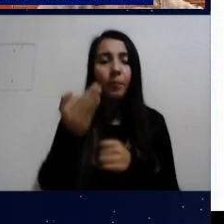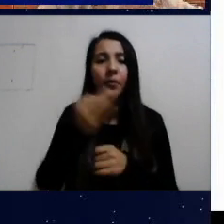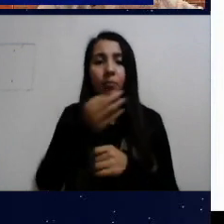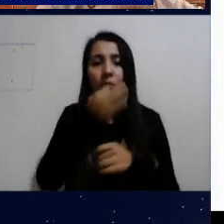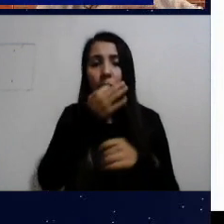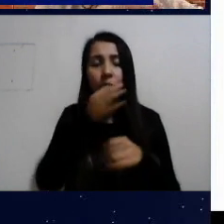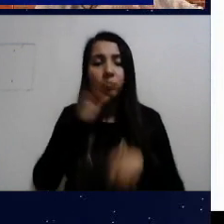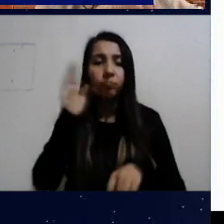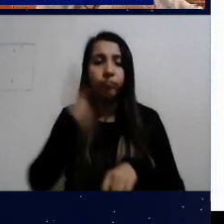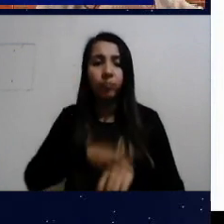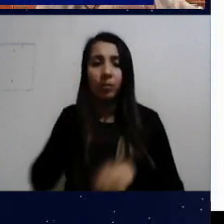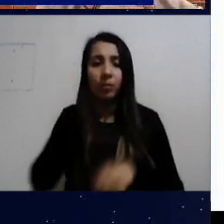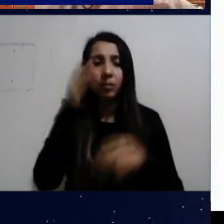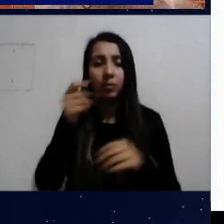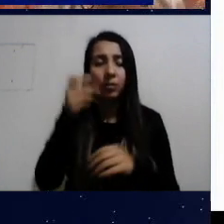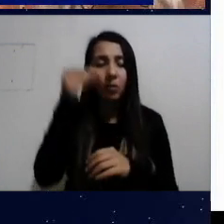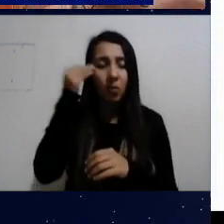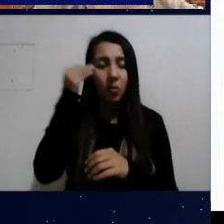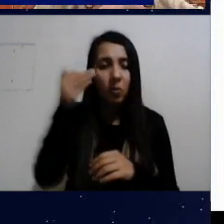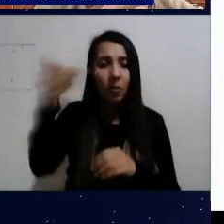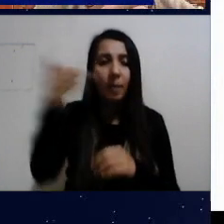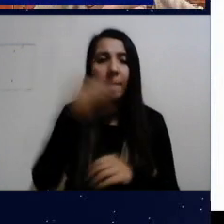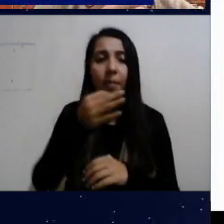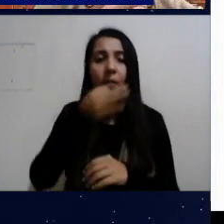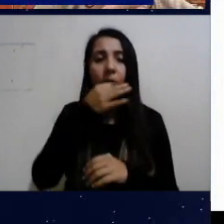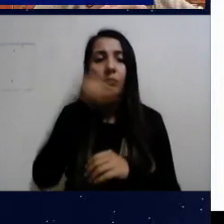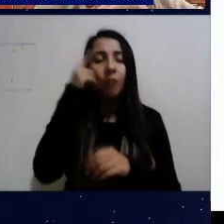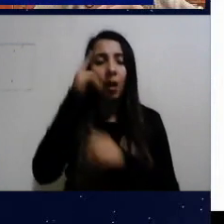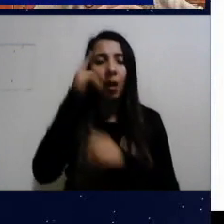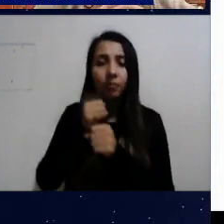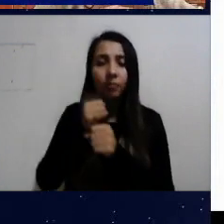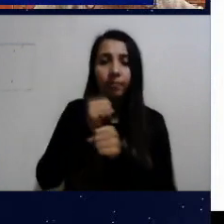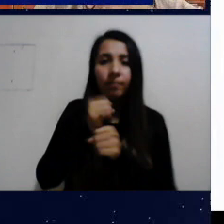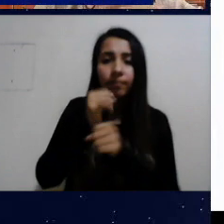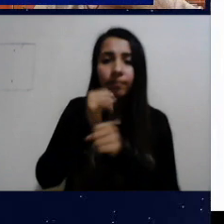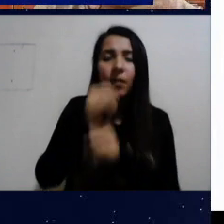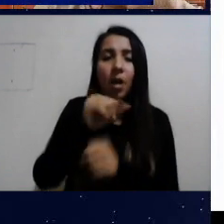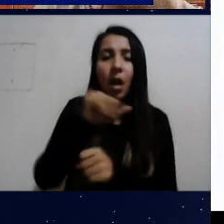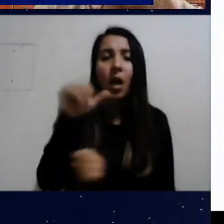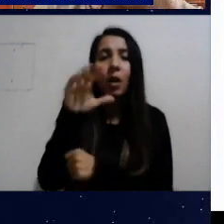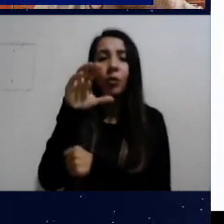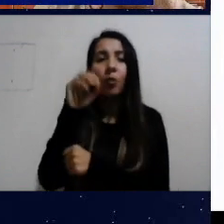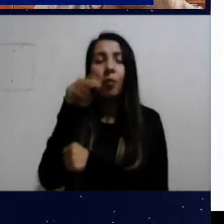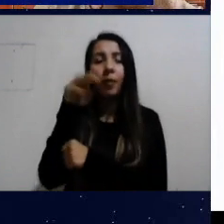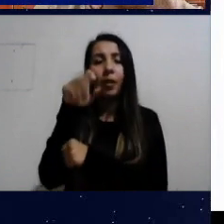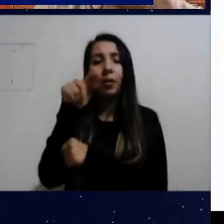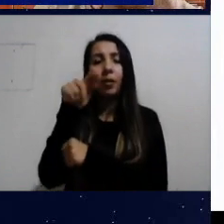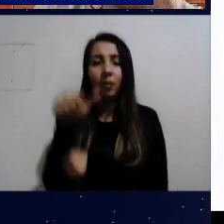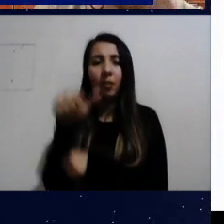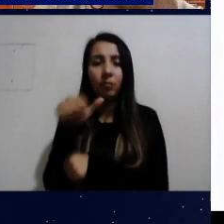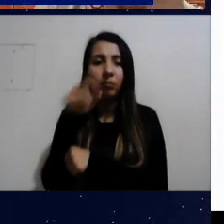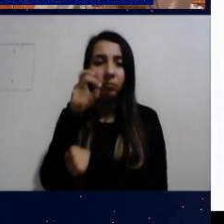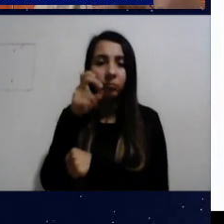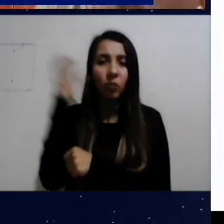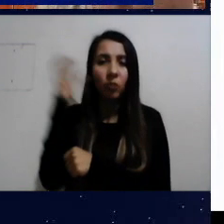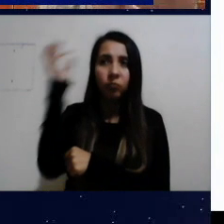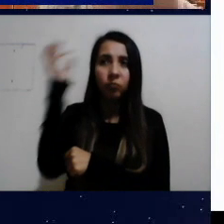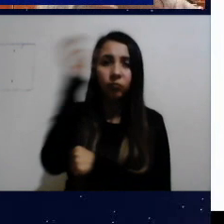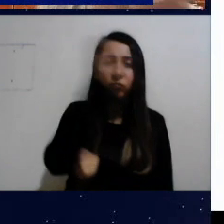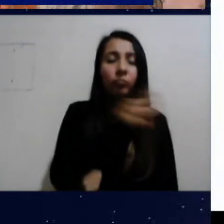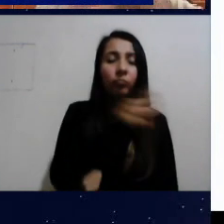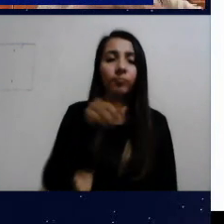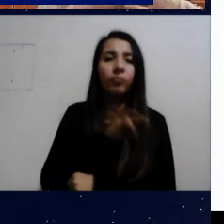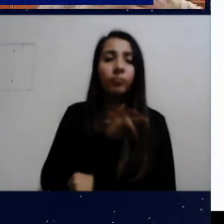de minutos para estudiar los cometas, podríamos hacer este análisis. ¿Vale? Luego,